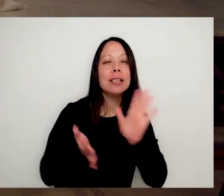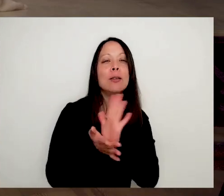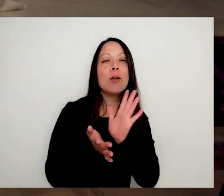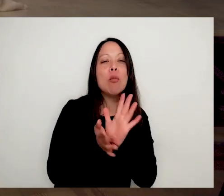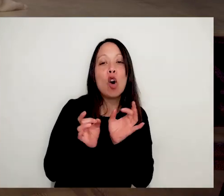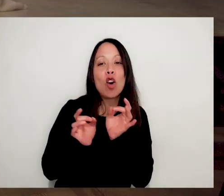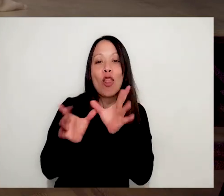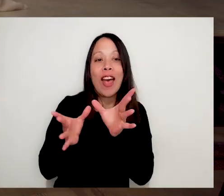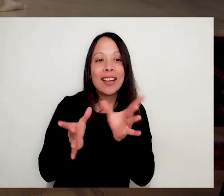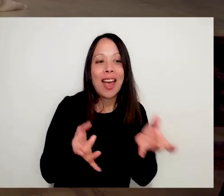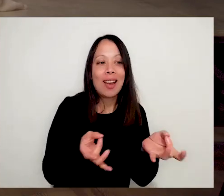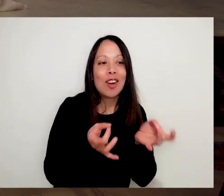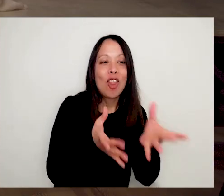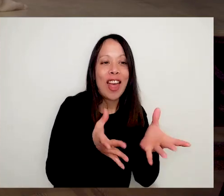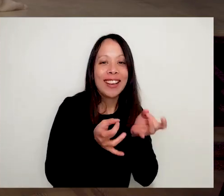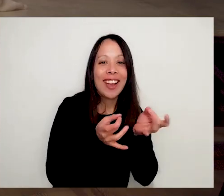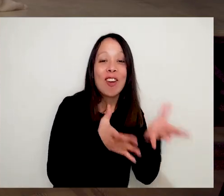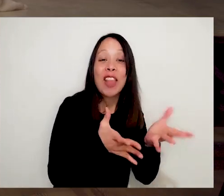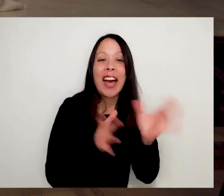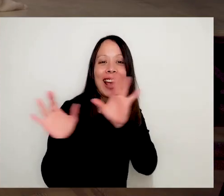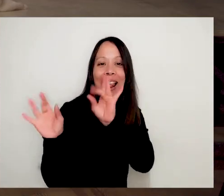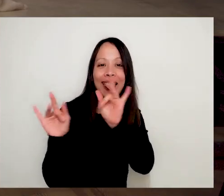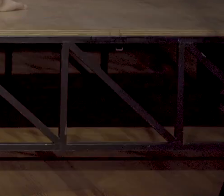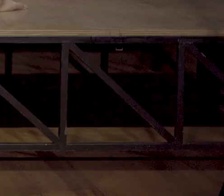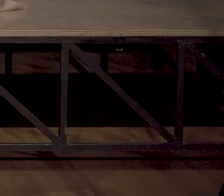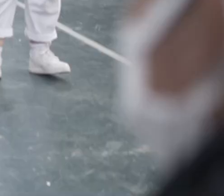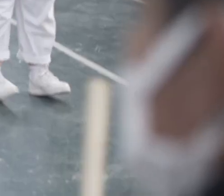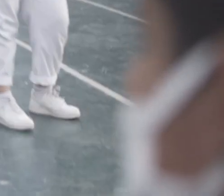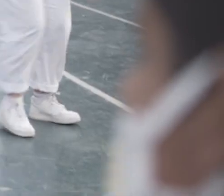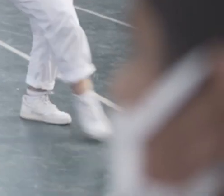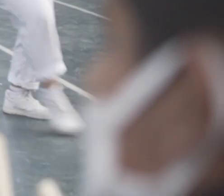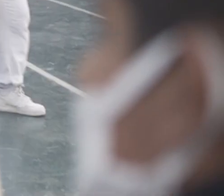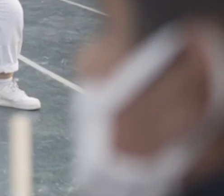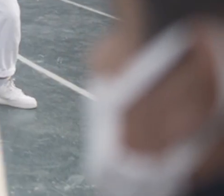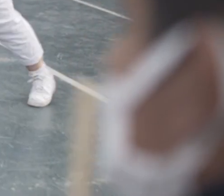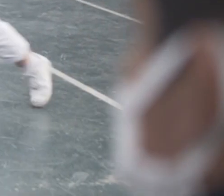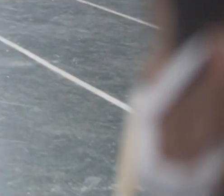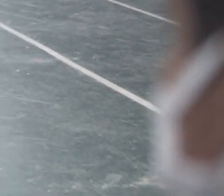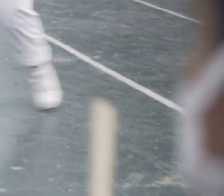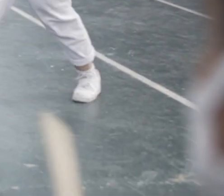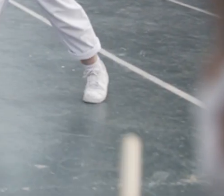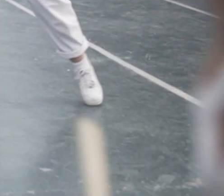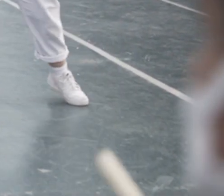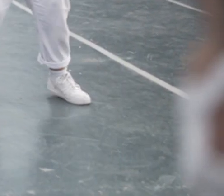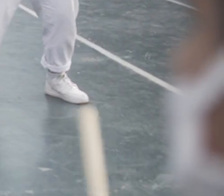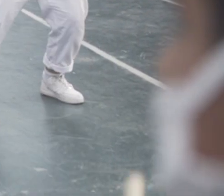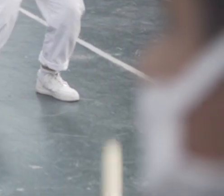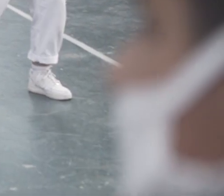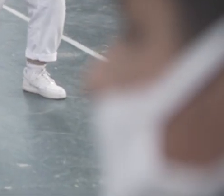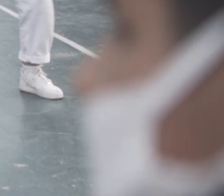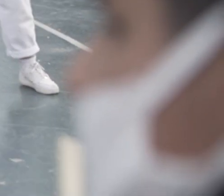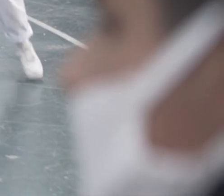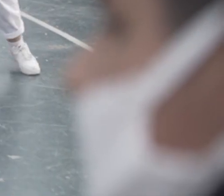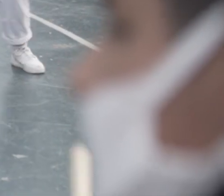bueno, buscamos esto, ¿no? Como que se contagie. Lo mismo que nos pasa a nosotros cuando bailamos. En la cancha, Martina Nelson, una joven de sombrero